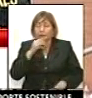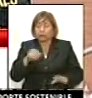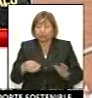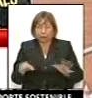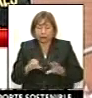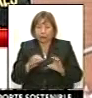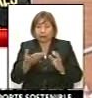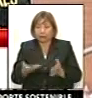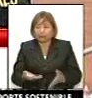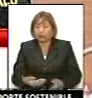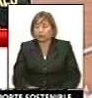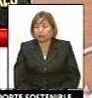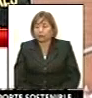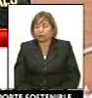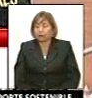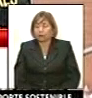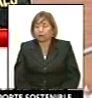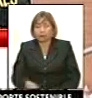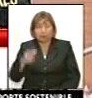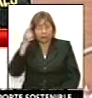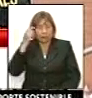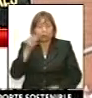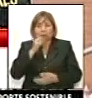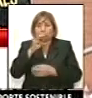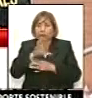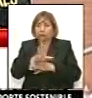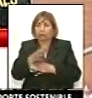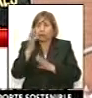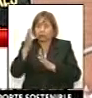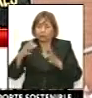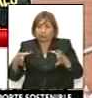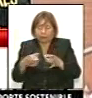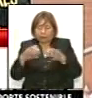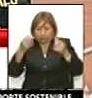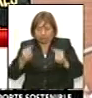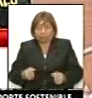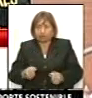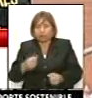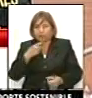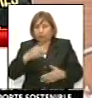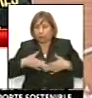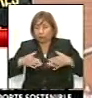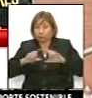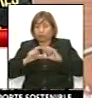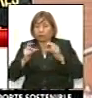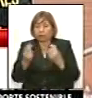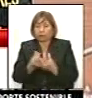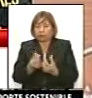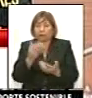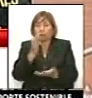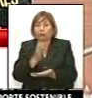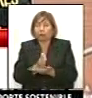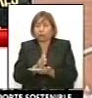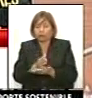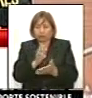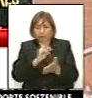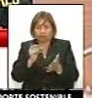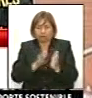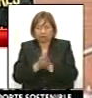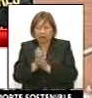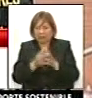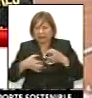esta situación es darle el mensaje al país que esta comisión es capaz de investigar con imparcialidad, sin